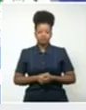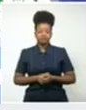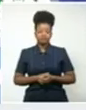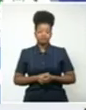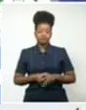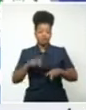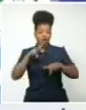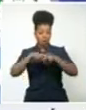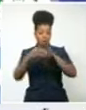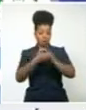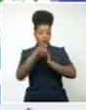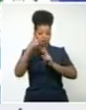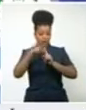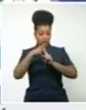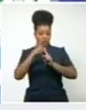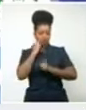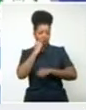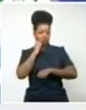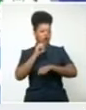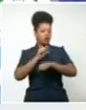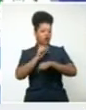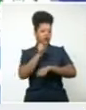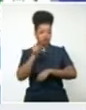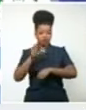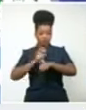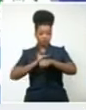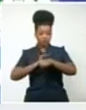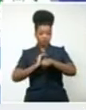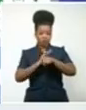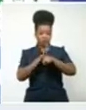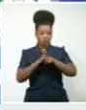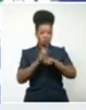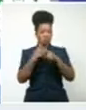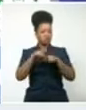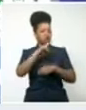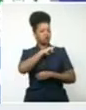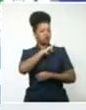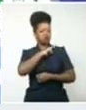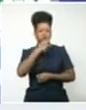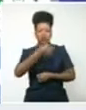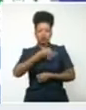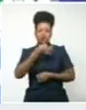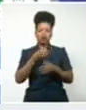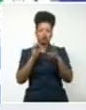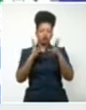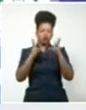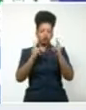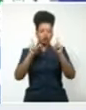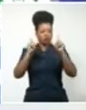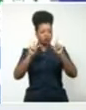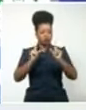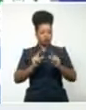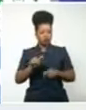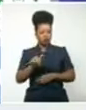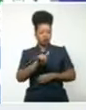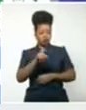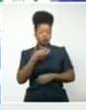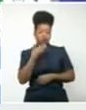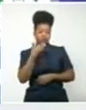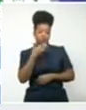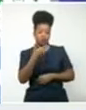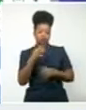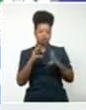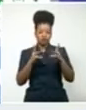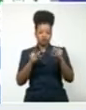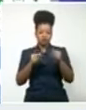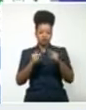país, los gobernadores de esos territorios aseveraron que sus números también muestran una tendencia a la disminución. Eso es bueno, como parte del esfuerzo